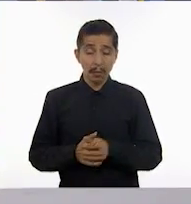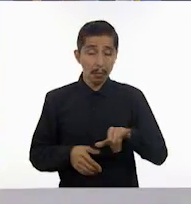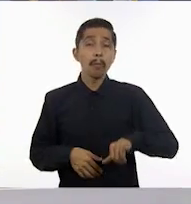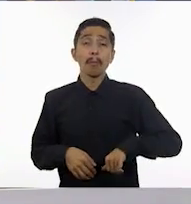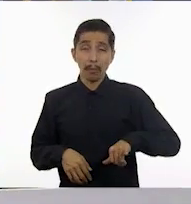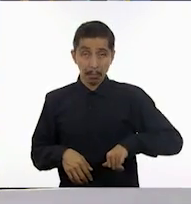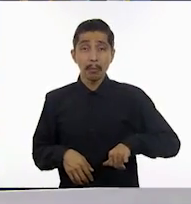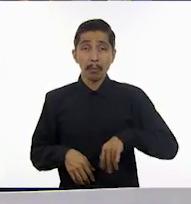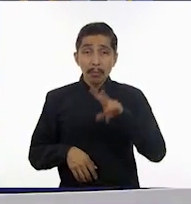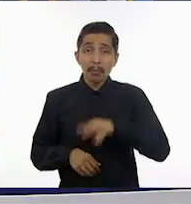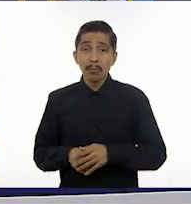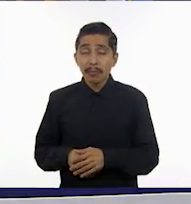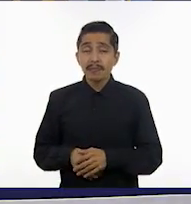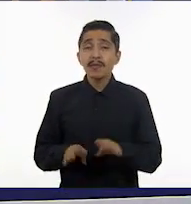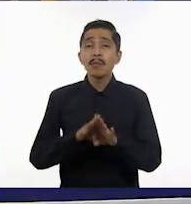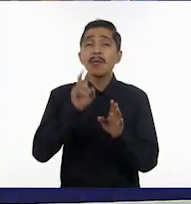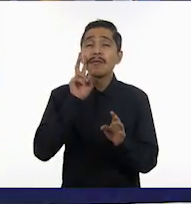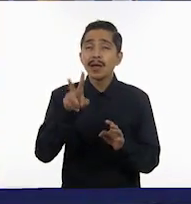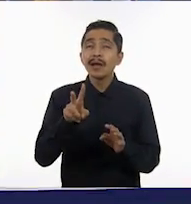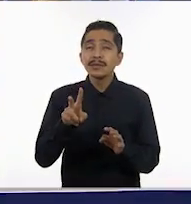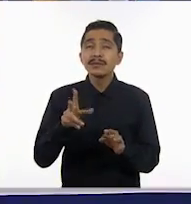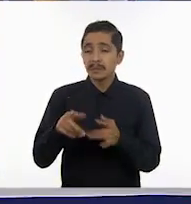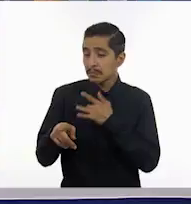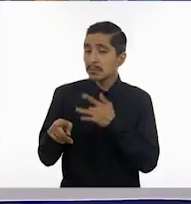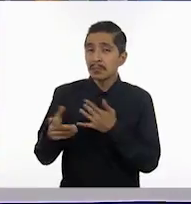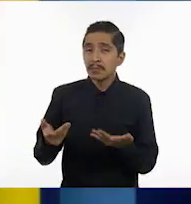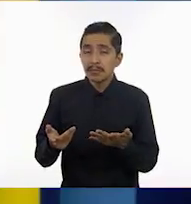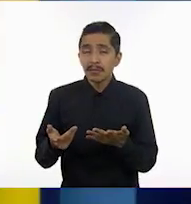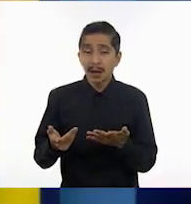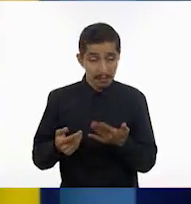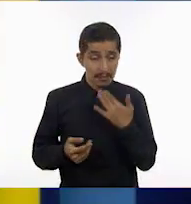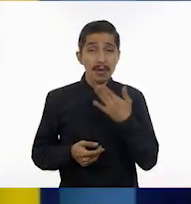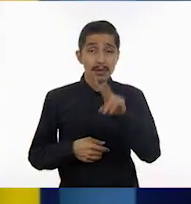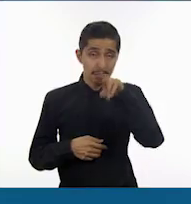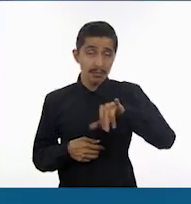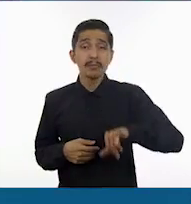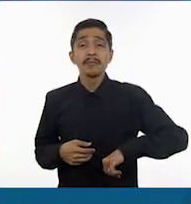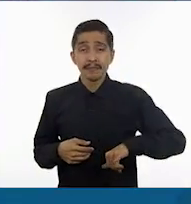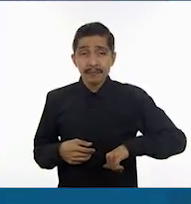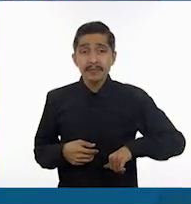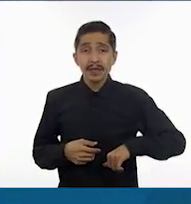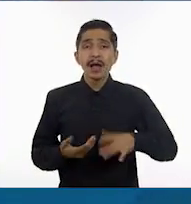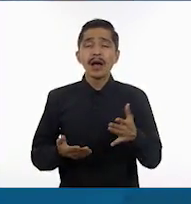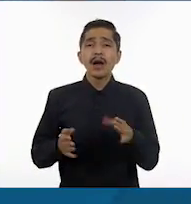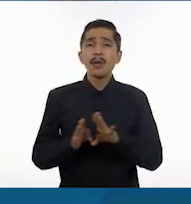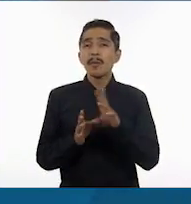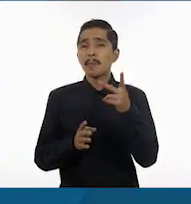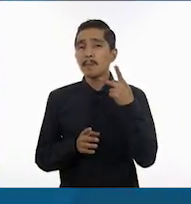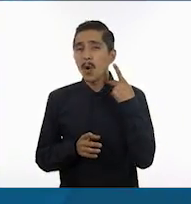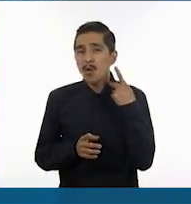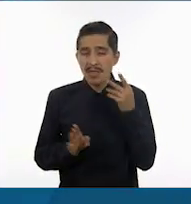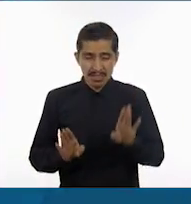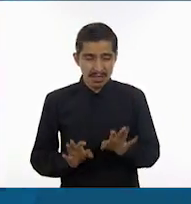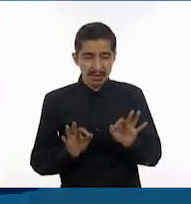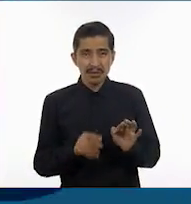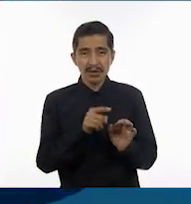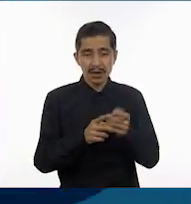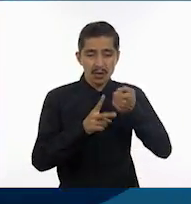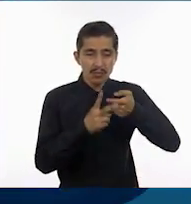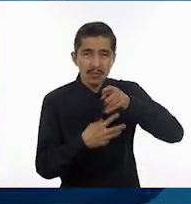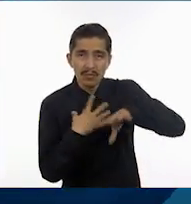Interesante. ¿Cómo ven? ¿Qué les pareció? Muy, muy bueno. Es muy interesante saber que las condiciones políticas y